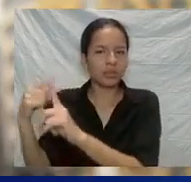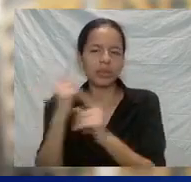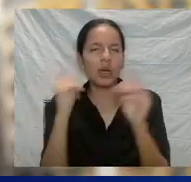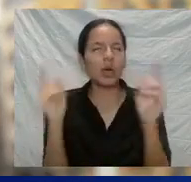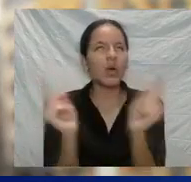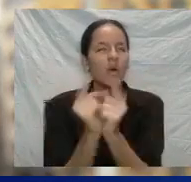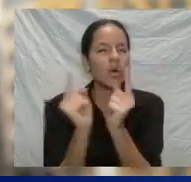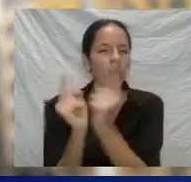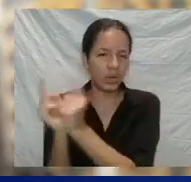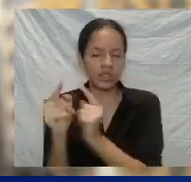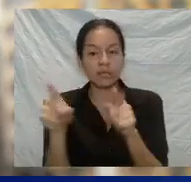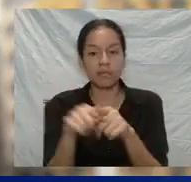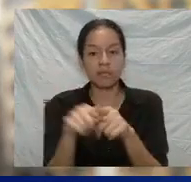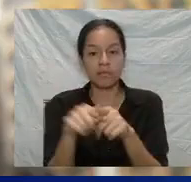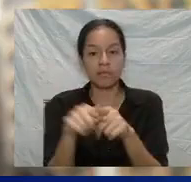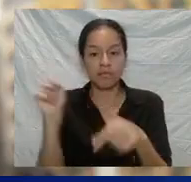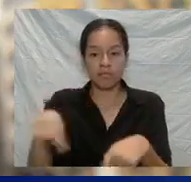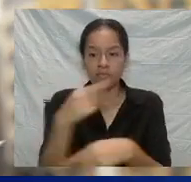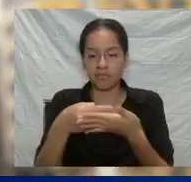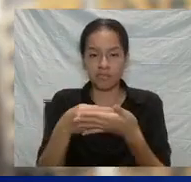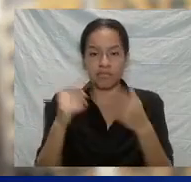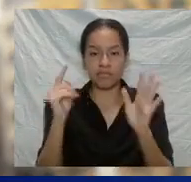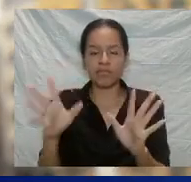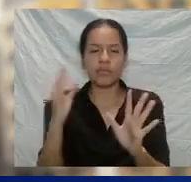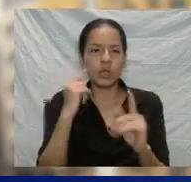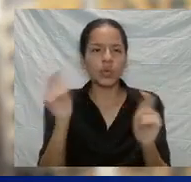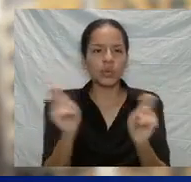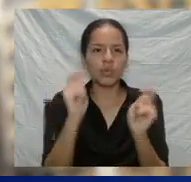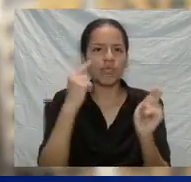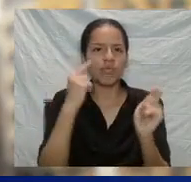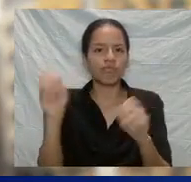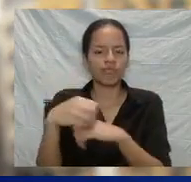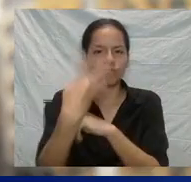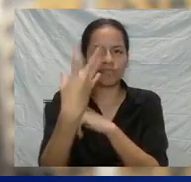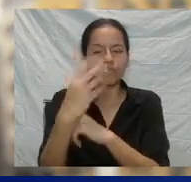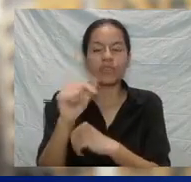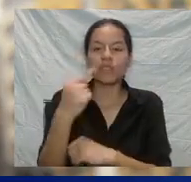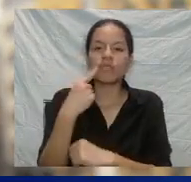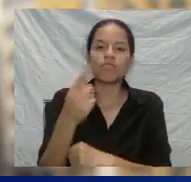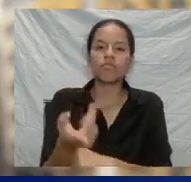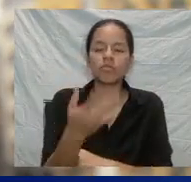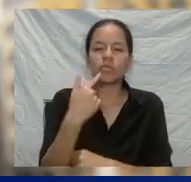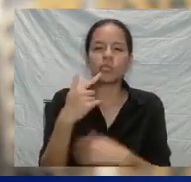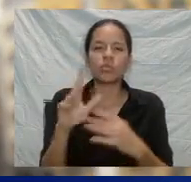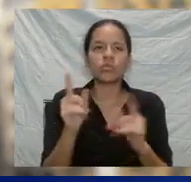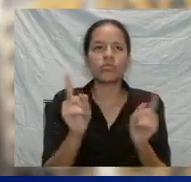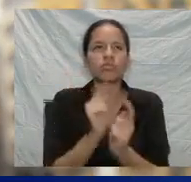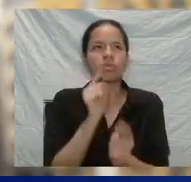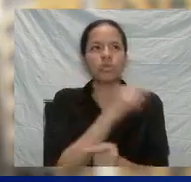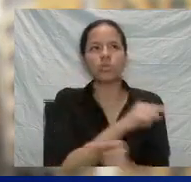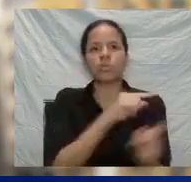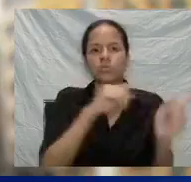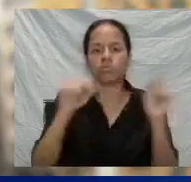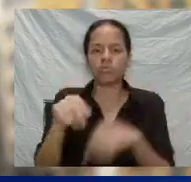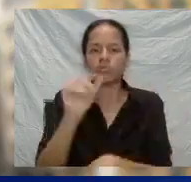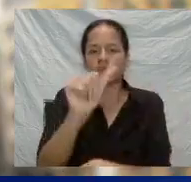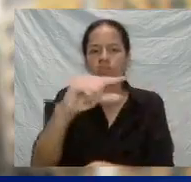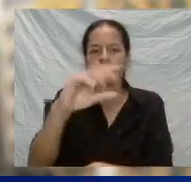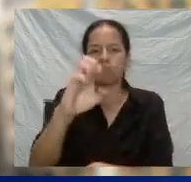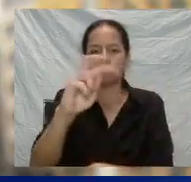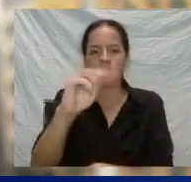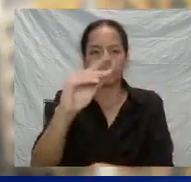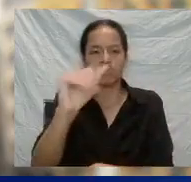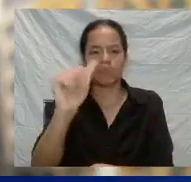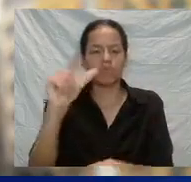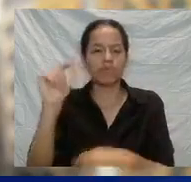semana que viene se le tenemos un programa especial en los microprogramas tu por ejemplo pasó ofrecerán agenda de lima un tema muy especial claro que así